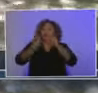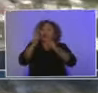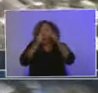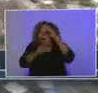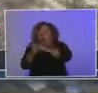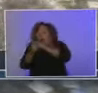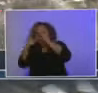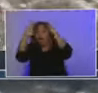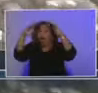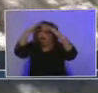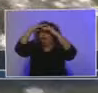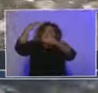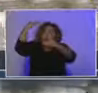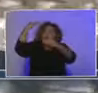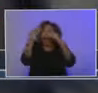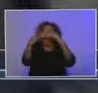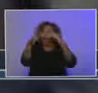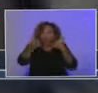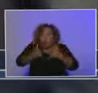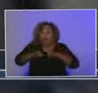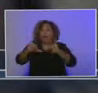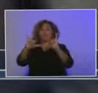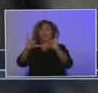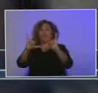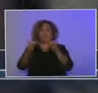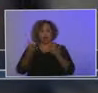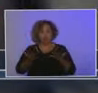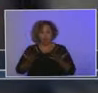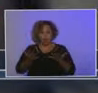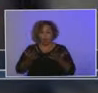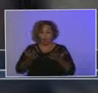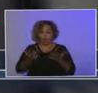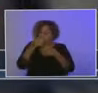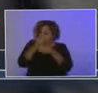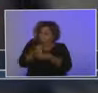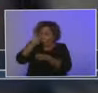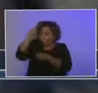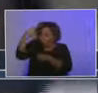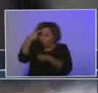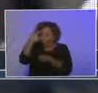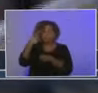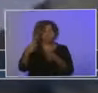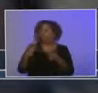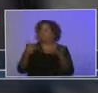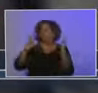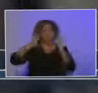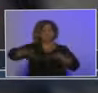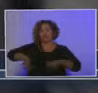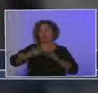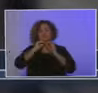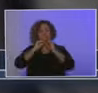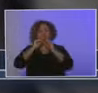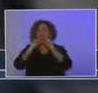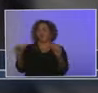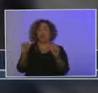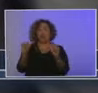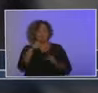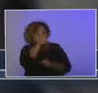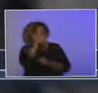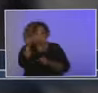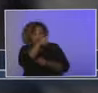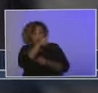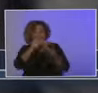refugiados debajo de unos toldos azules. Cualquiera pierde la confianza en el gobierno, cualquiera tiene que perder la confianza en las instituciones.